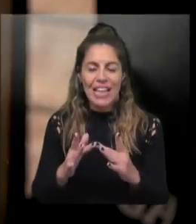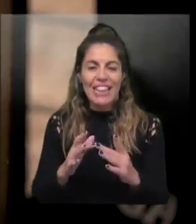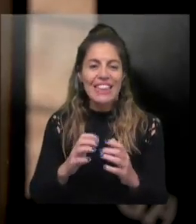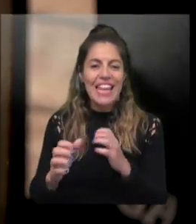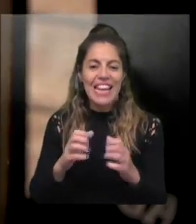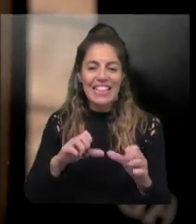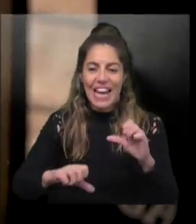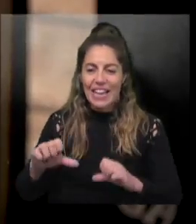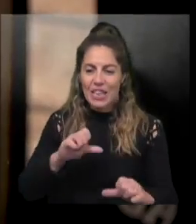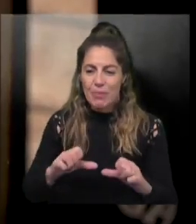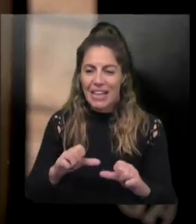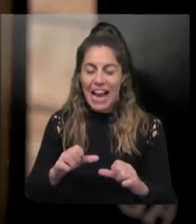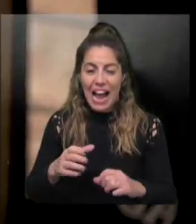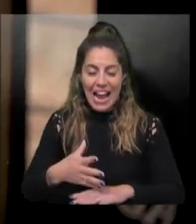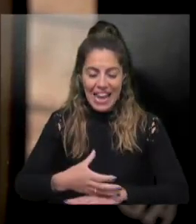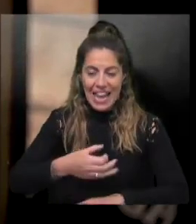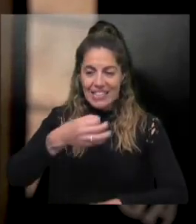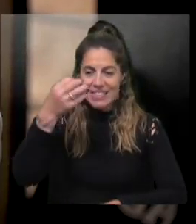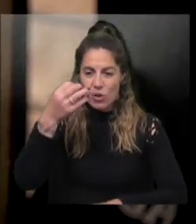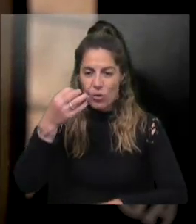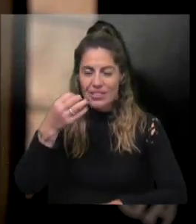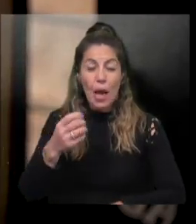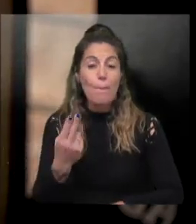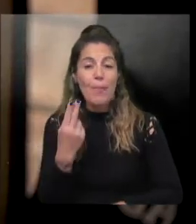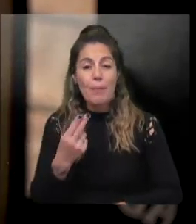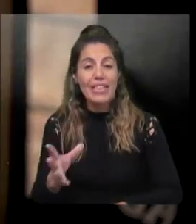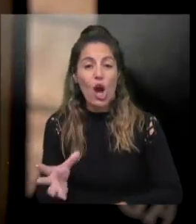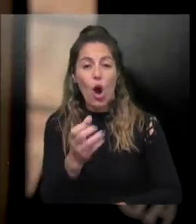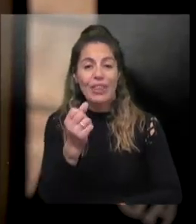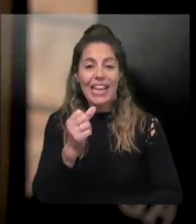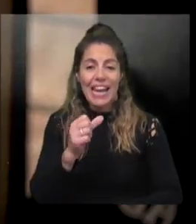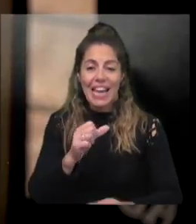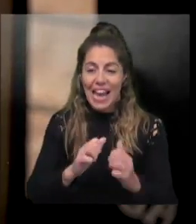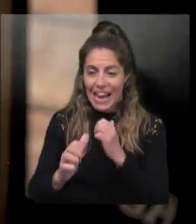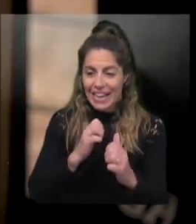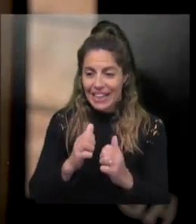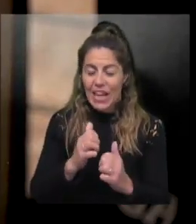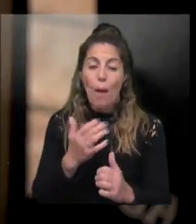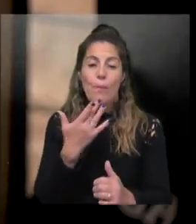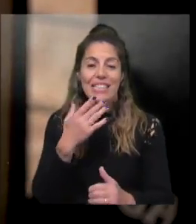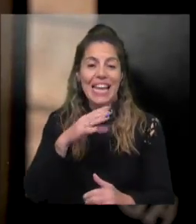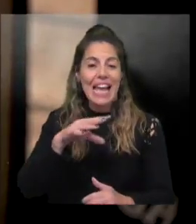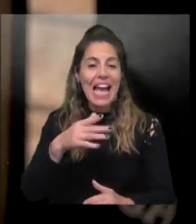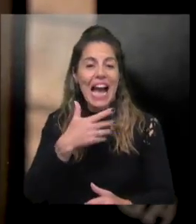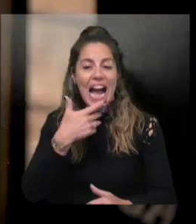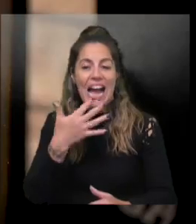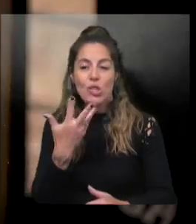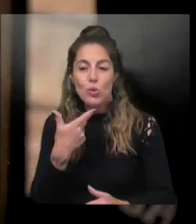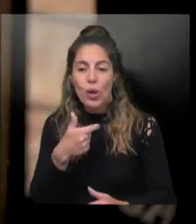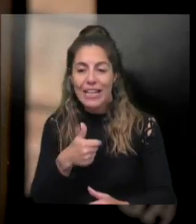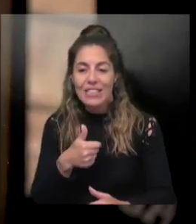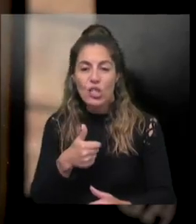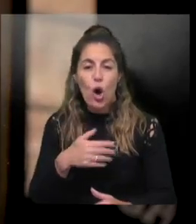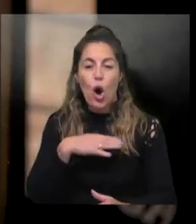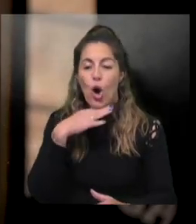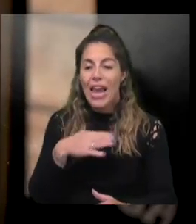obtener energía a partir de distintos combustibles celulares, como pueden ser las azúcares o los ácidos grasos, que son las grasas. Y bueno, y a partir